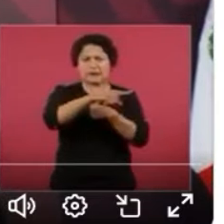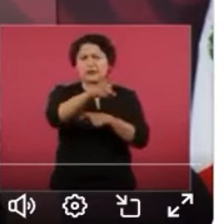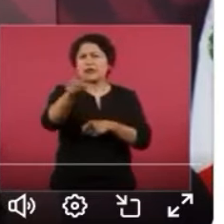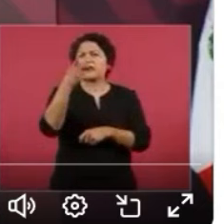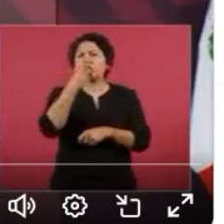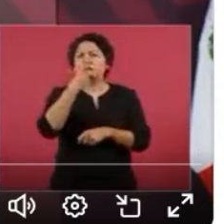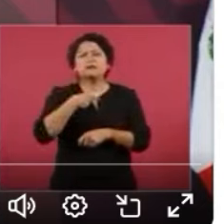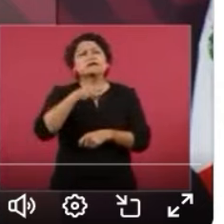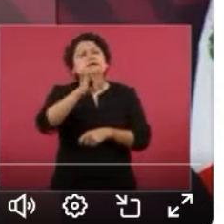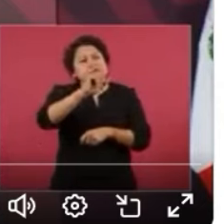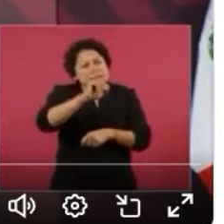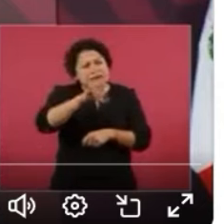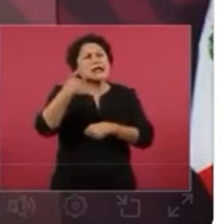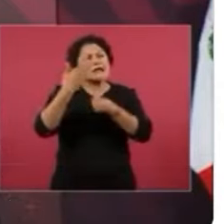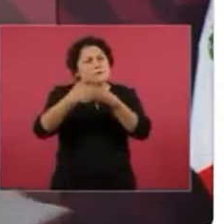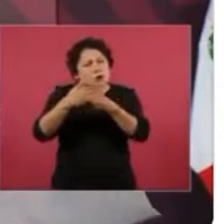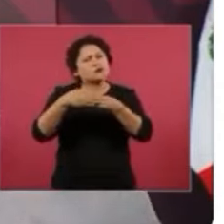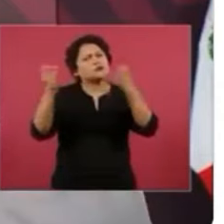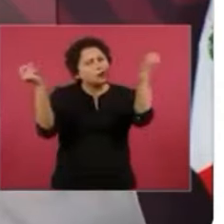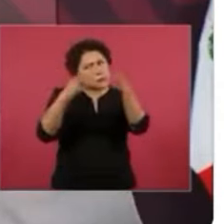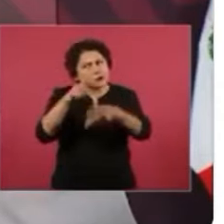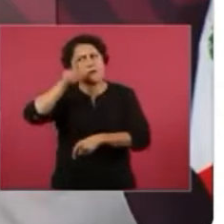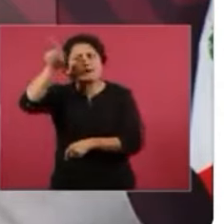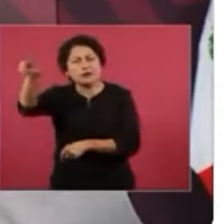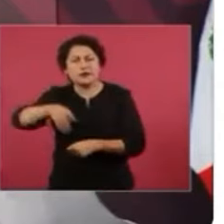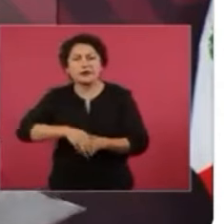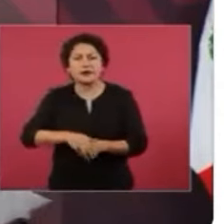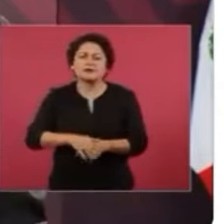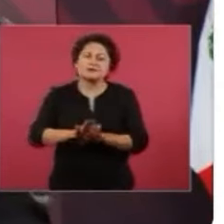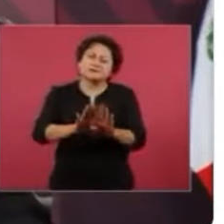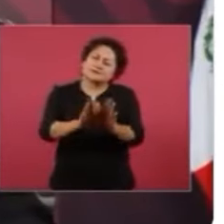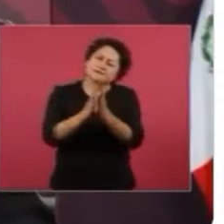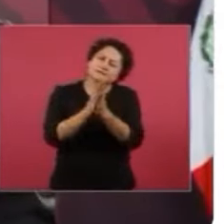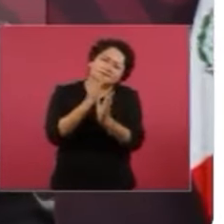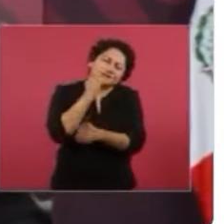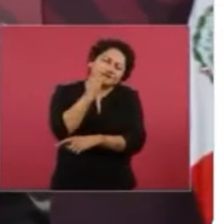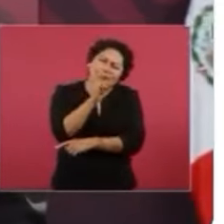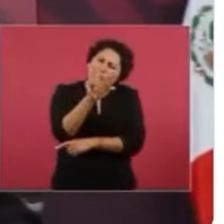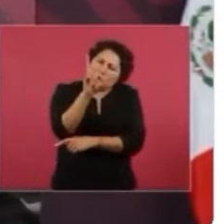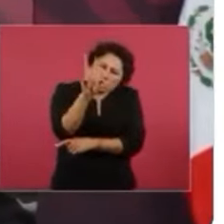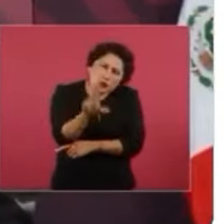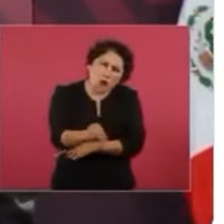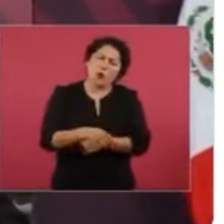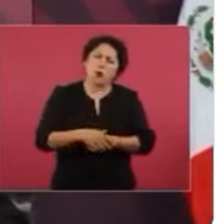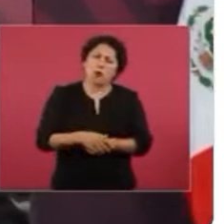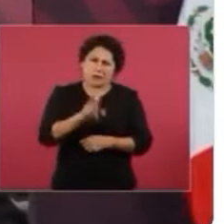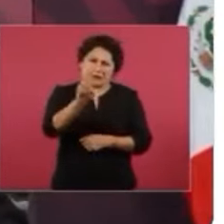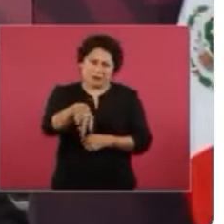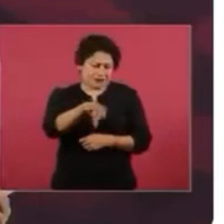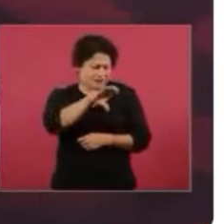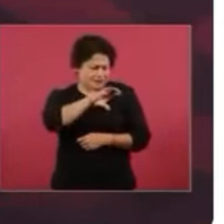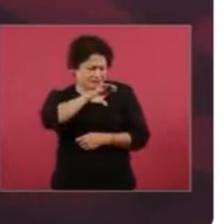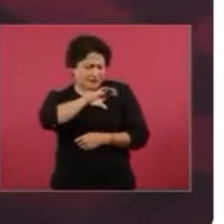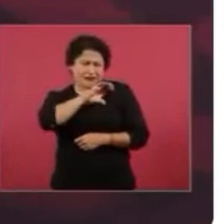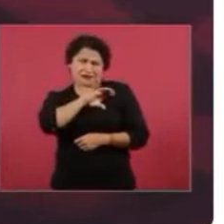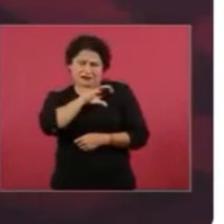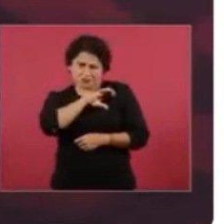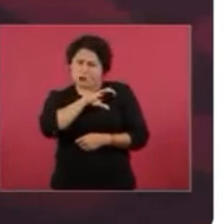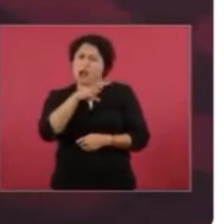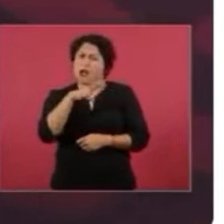no no no no no este nos queremos mucho mucho mucho mucho mucho